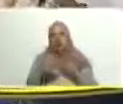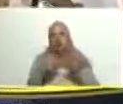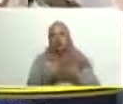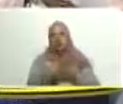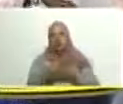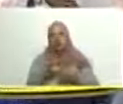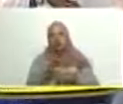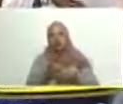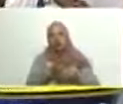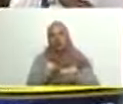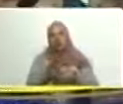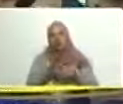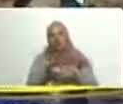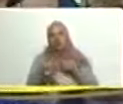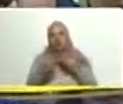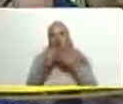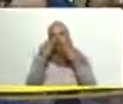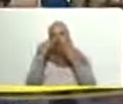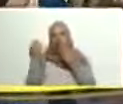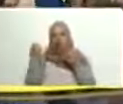Reserva Activa.